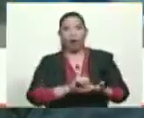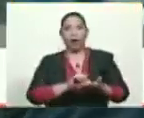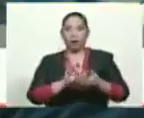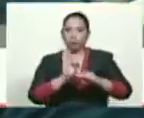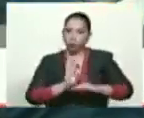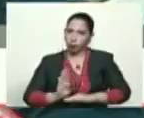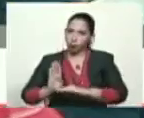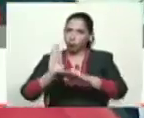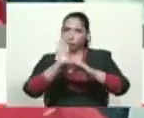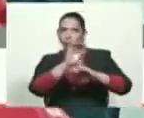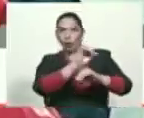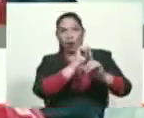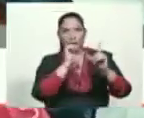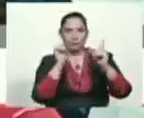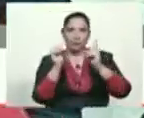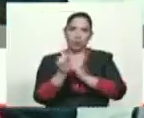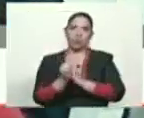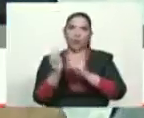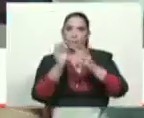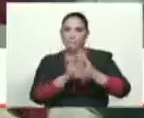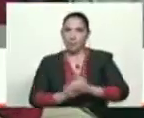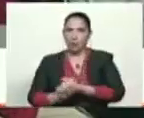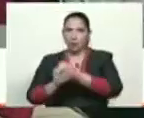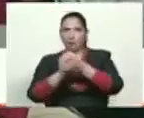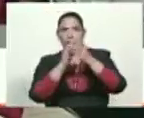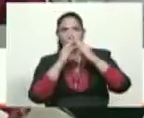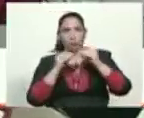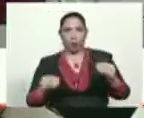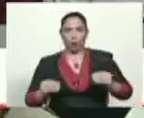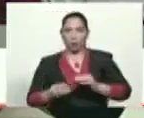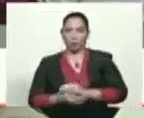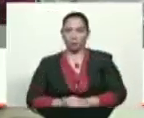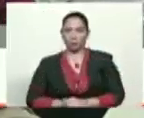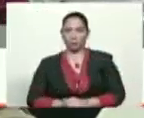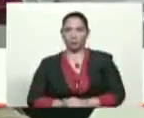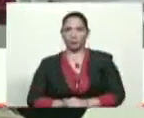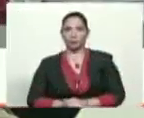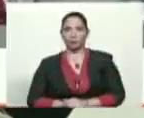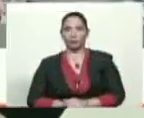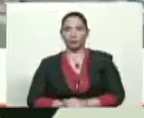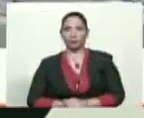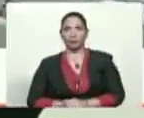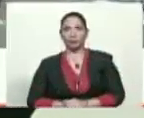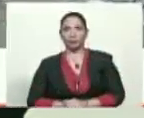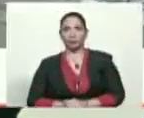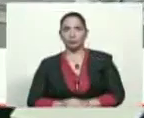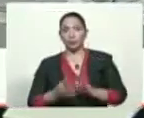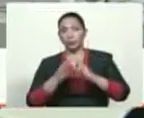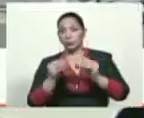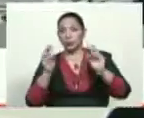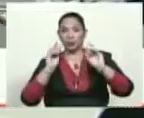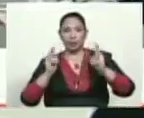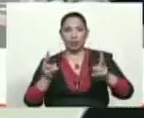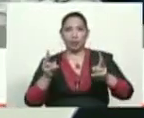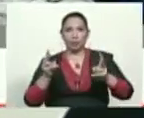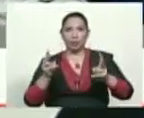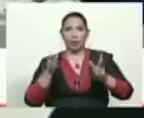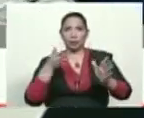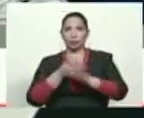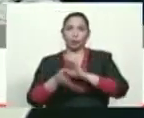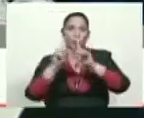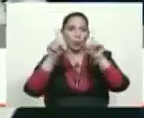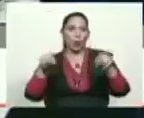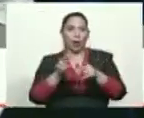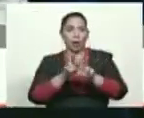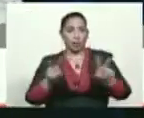ambientalmente amigables para todos y todo el tema que tiene que ver con los cuadrantes de paz